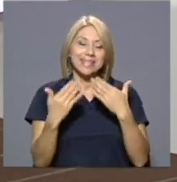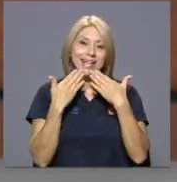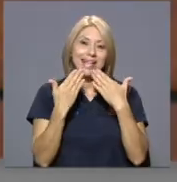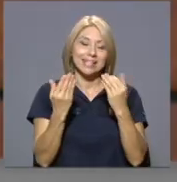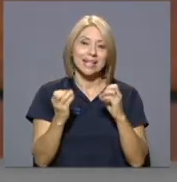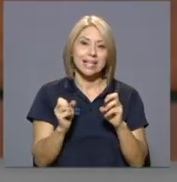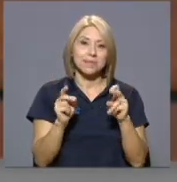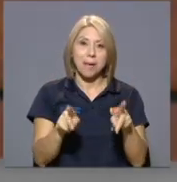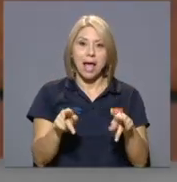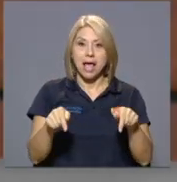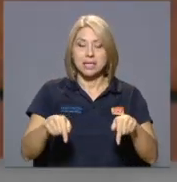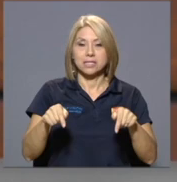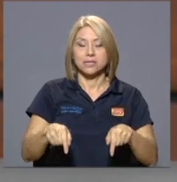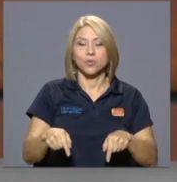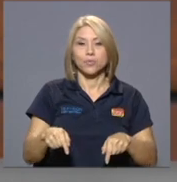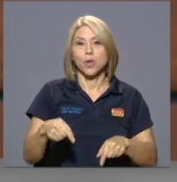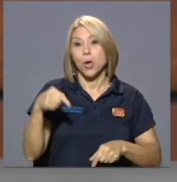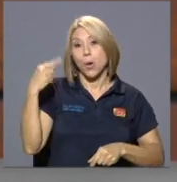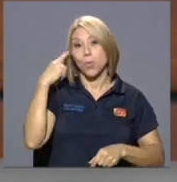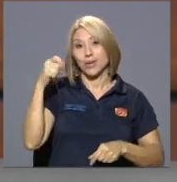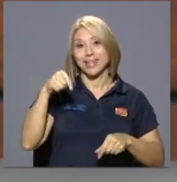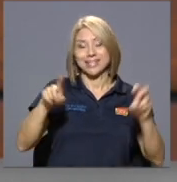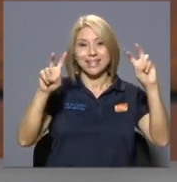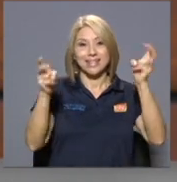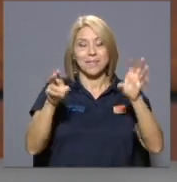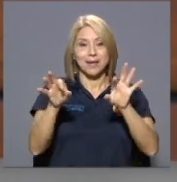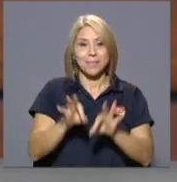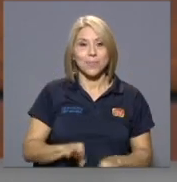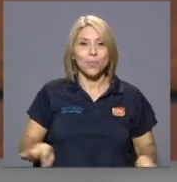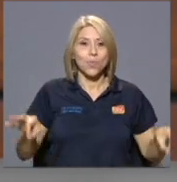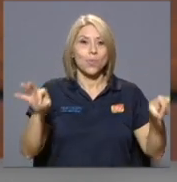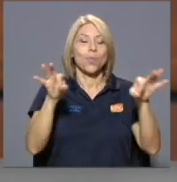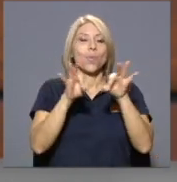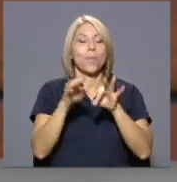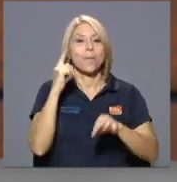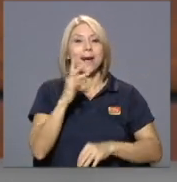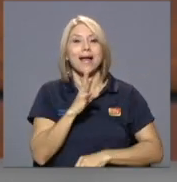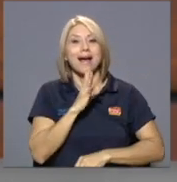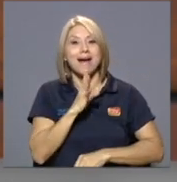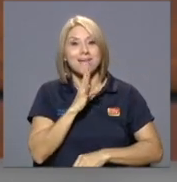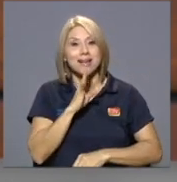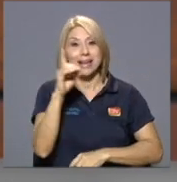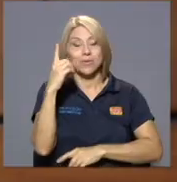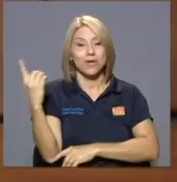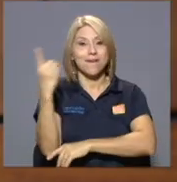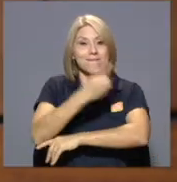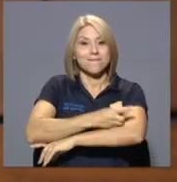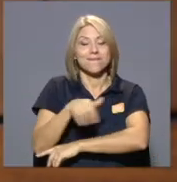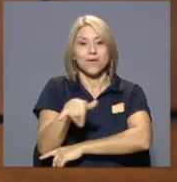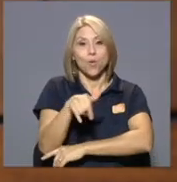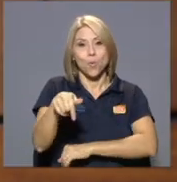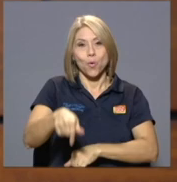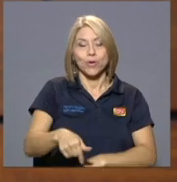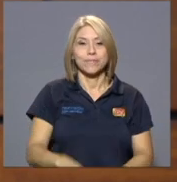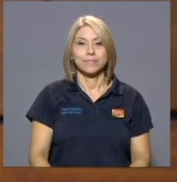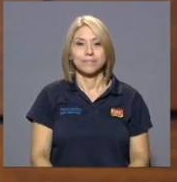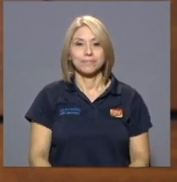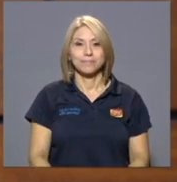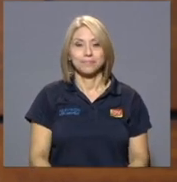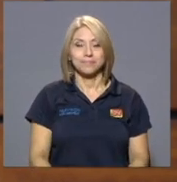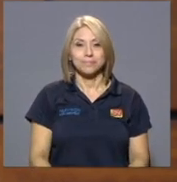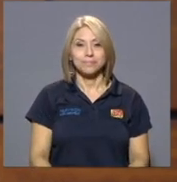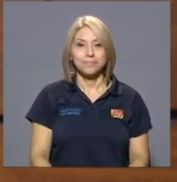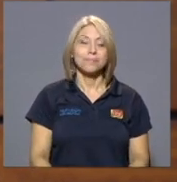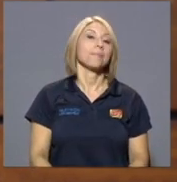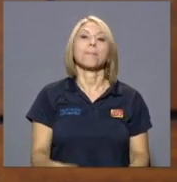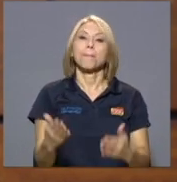espacio porque yo creo que es uno de los temas también importantes que se pueden hablar y tocar en una fecha como hoy. No, bueno,